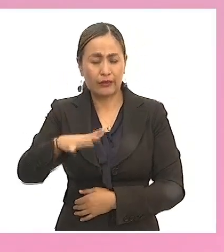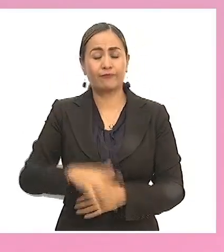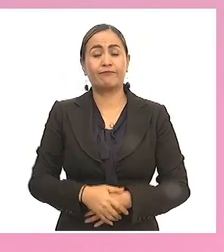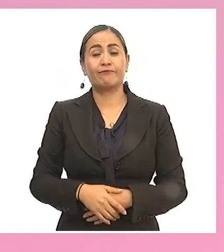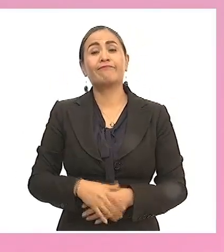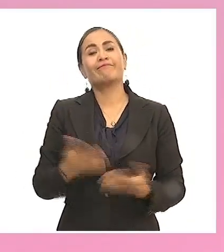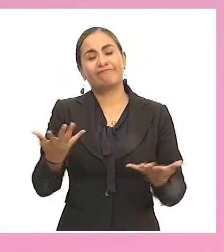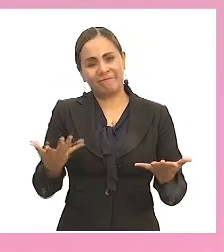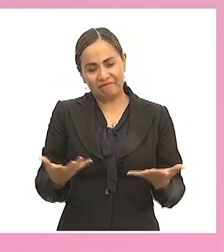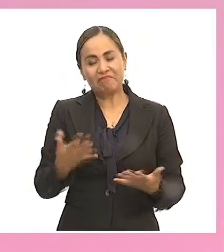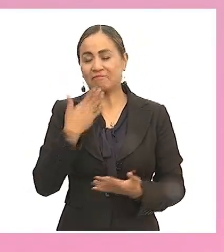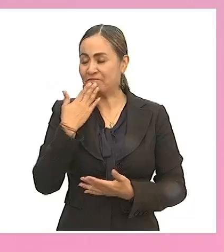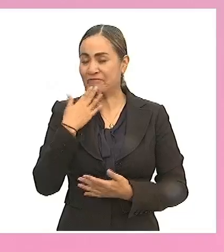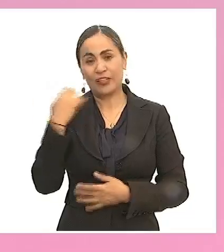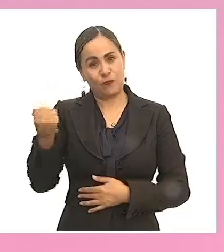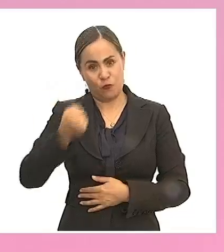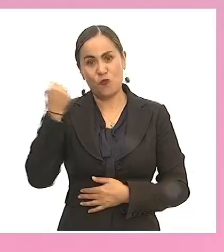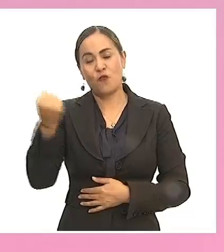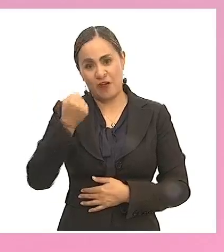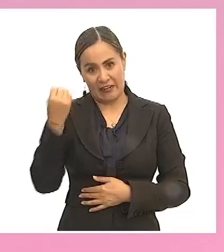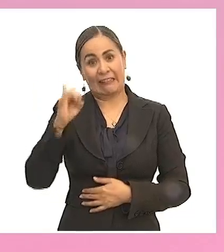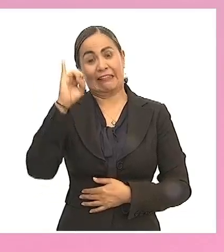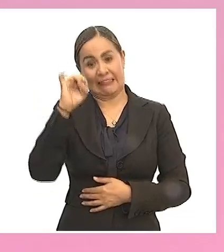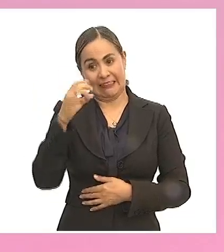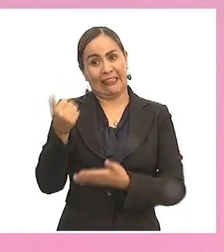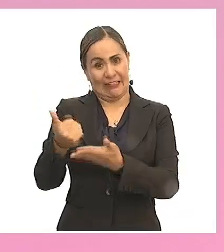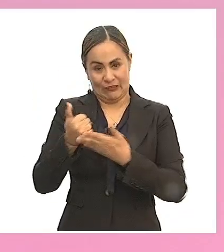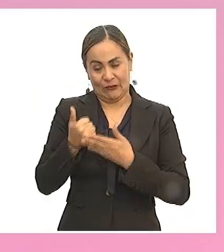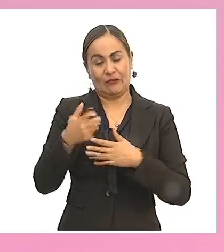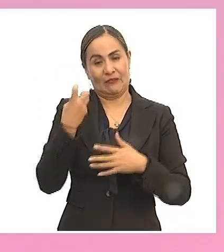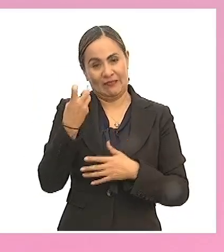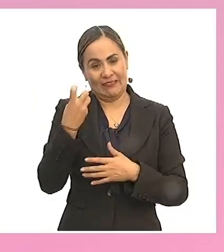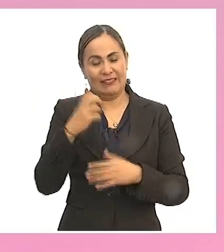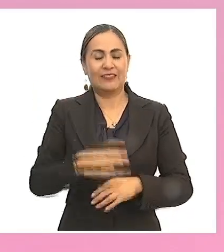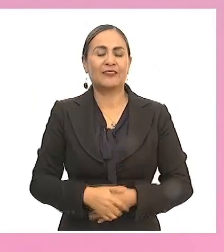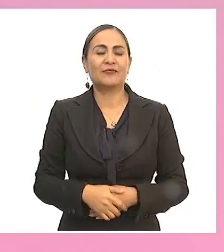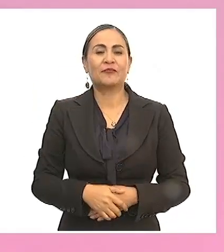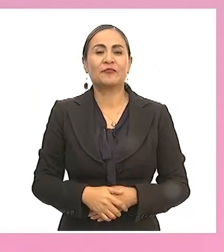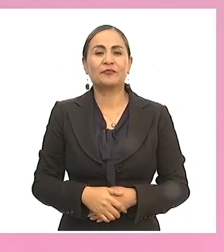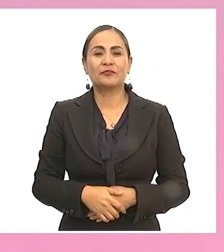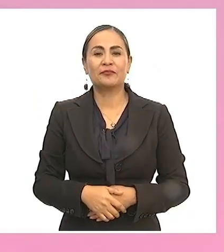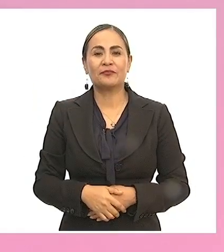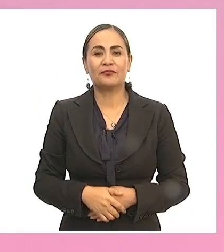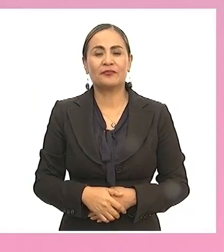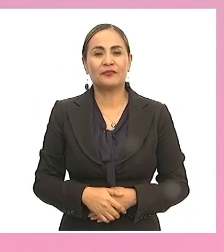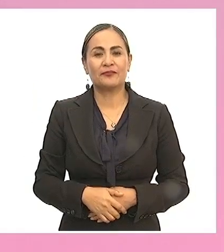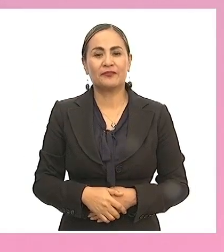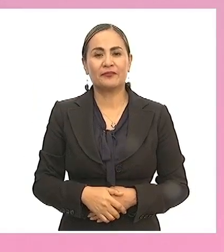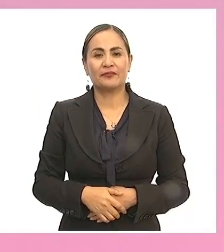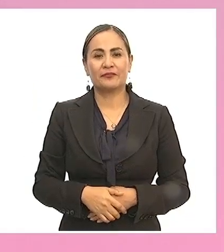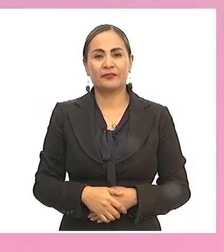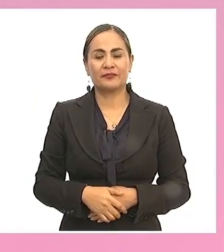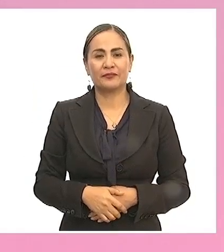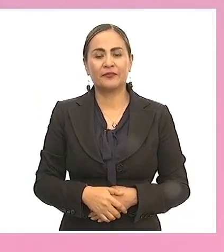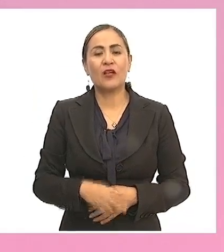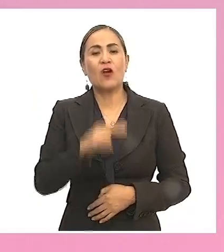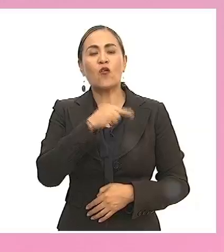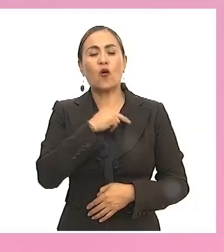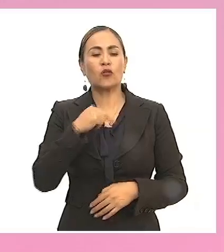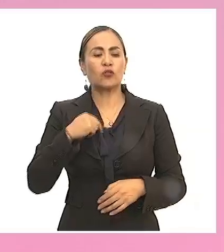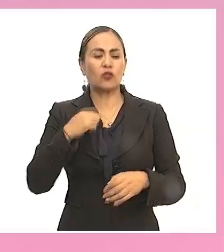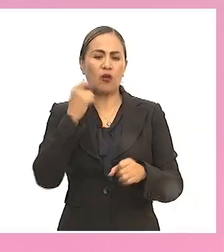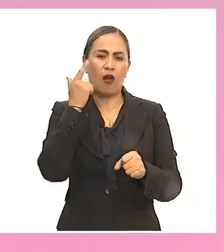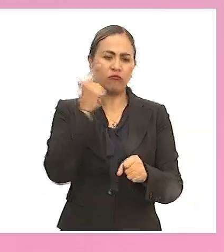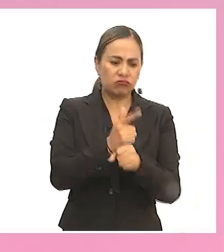suerte, que también influye en estos casos como en otros, hemos descubierto